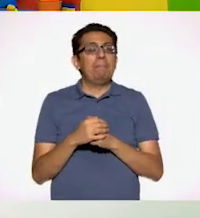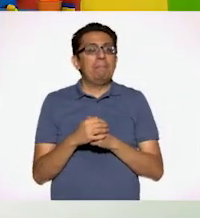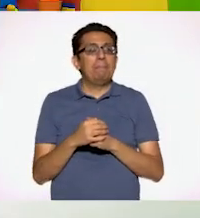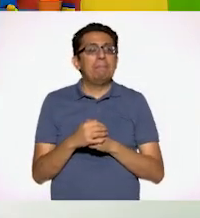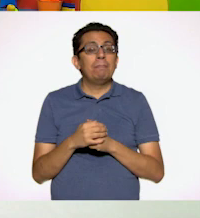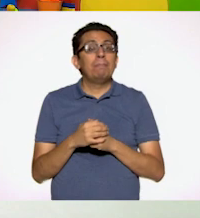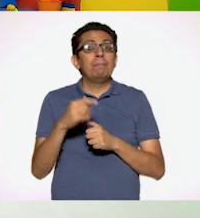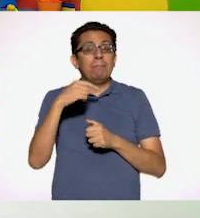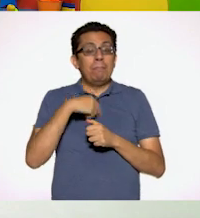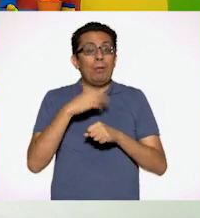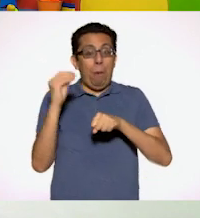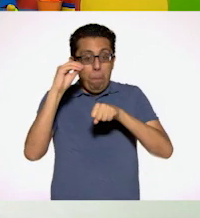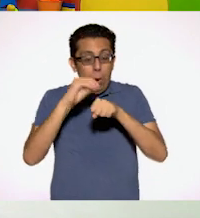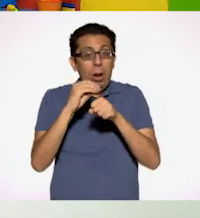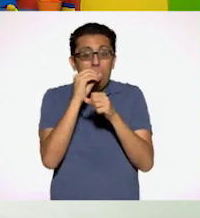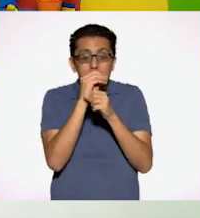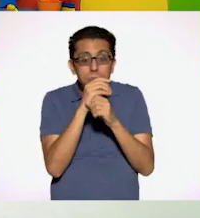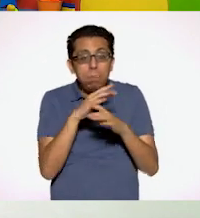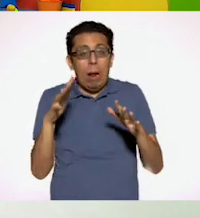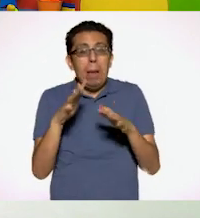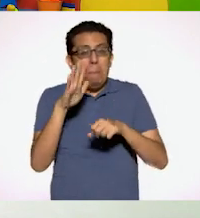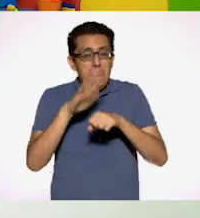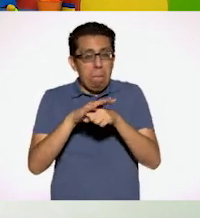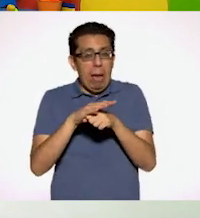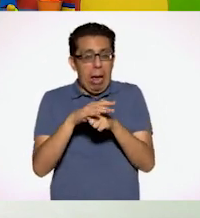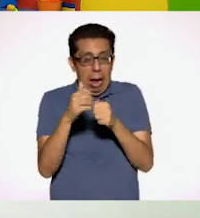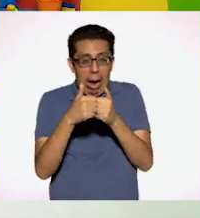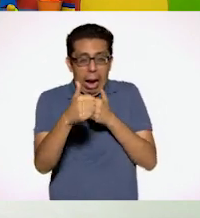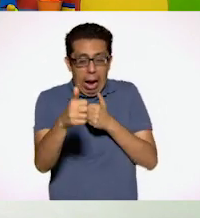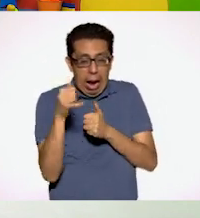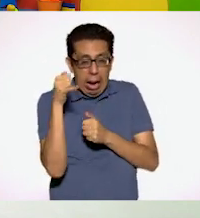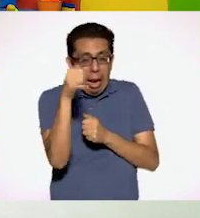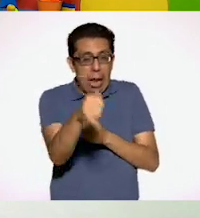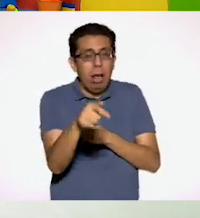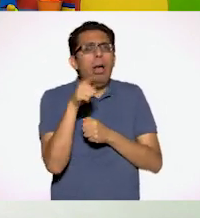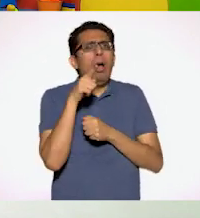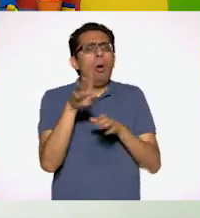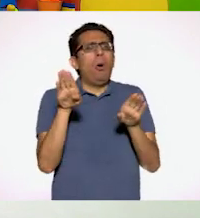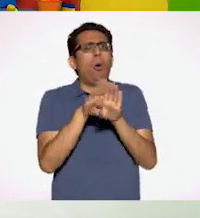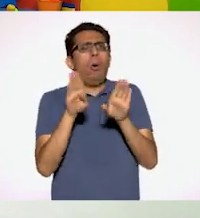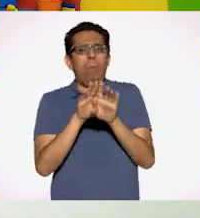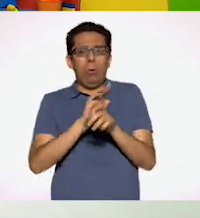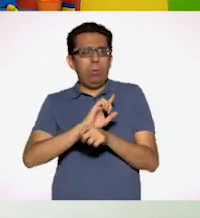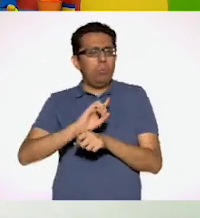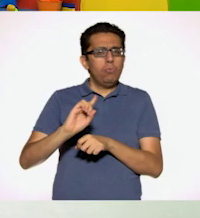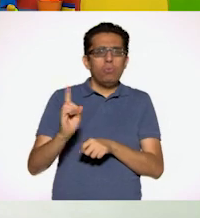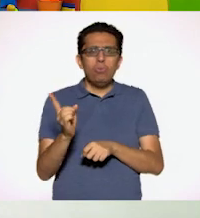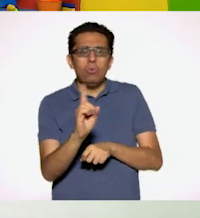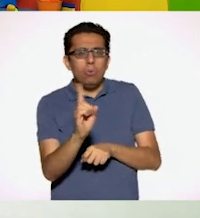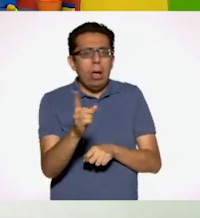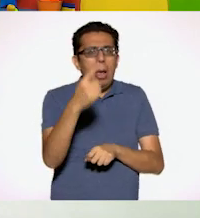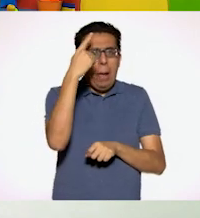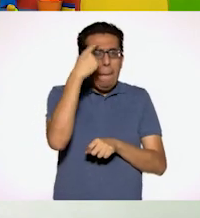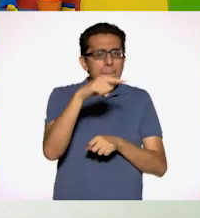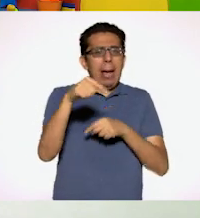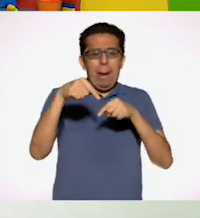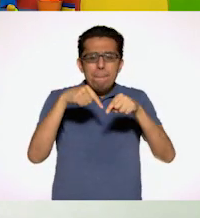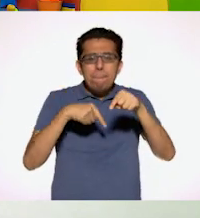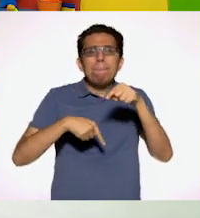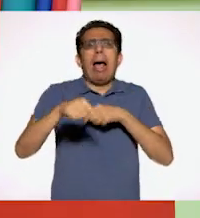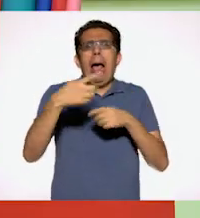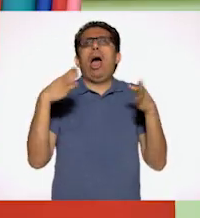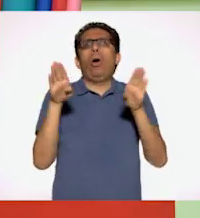lejos. ¿De qué forma tendrías que desplazarte para golpear el globo, pateándolo.